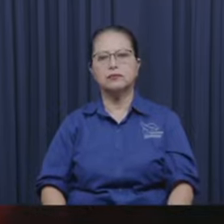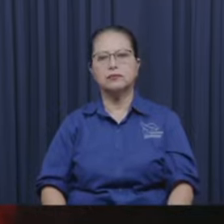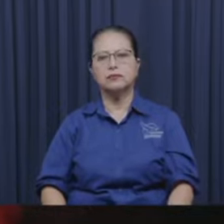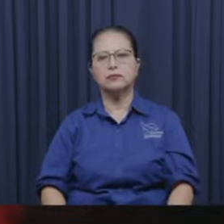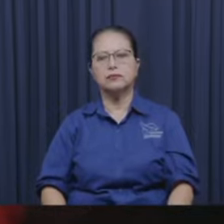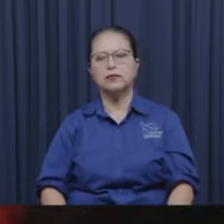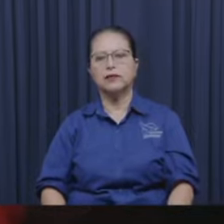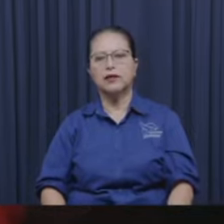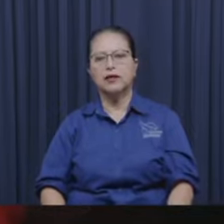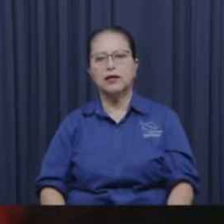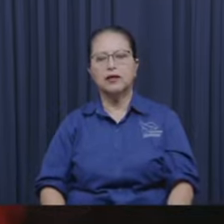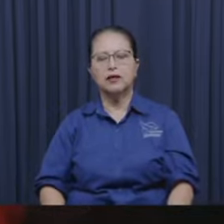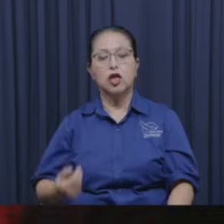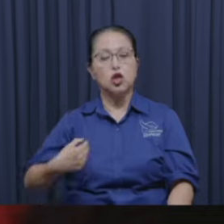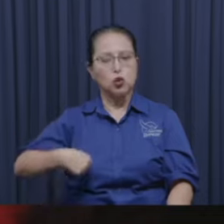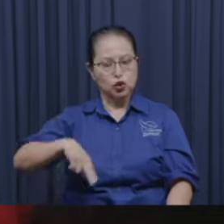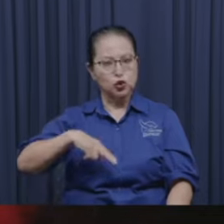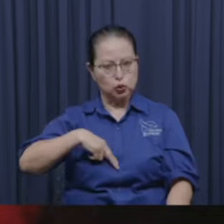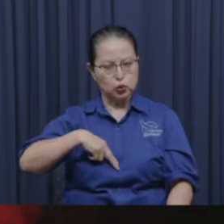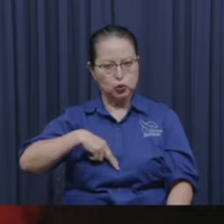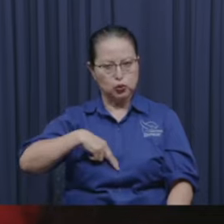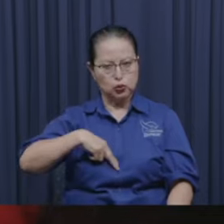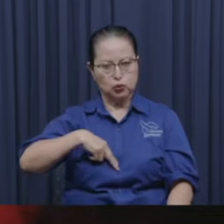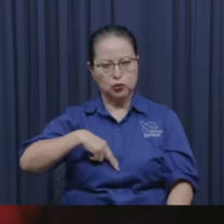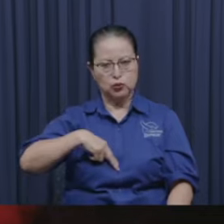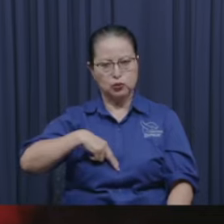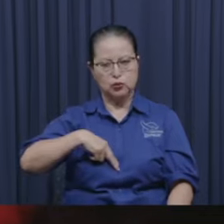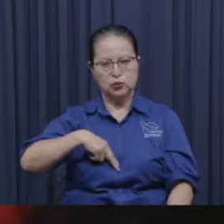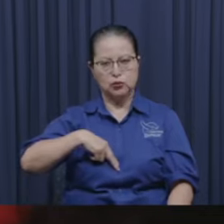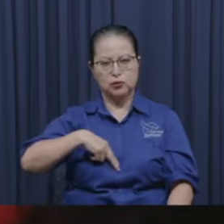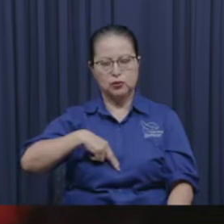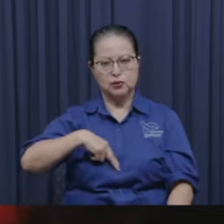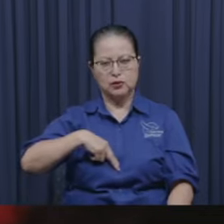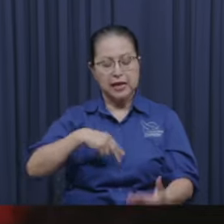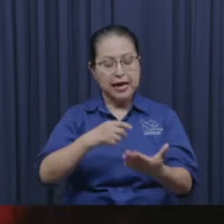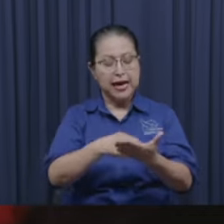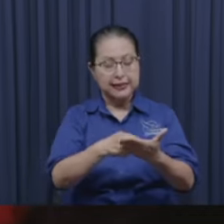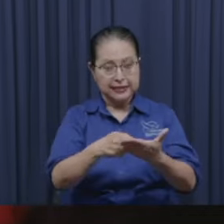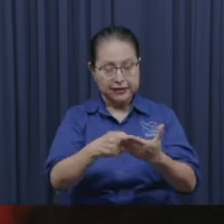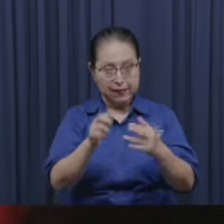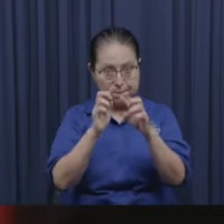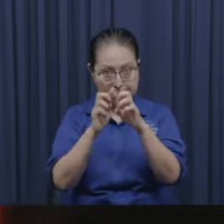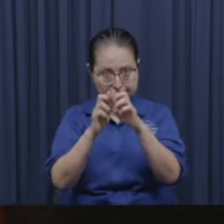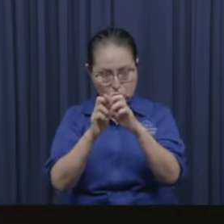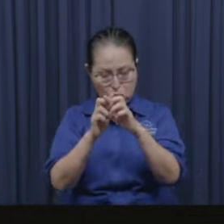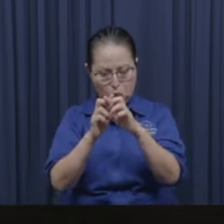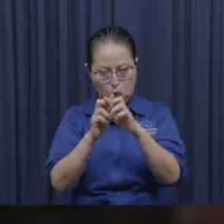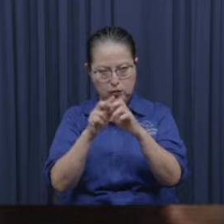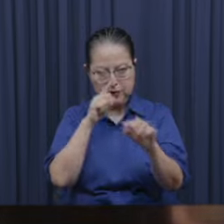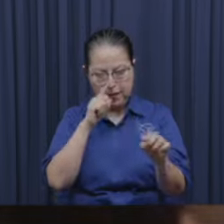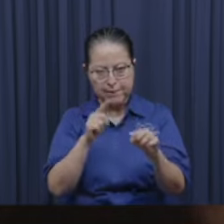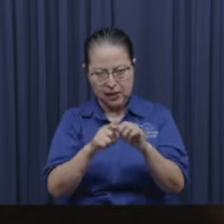va Entonces nosotros amén él lo escribe y se pone